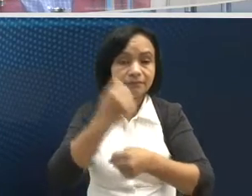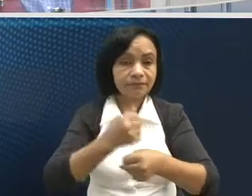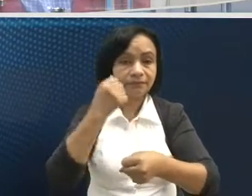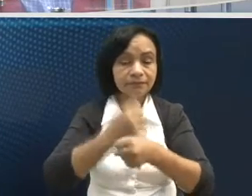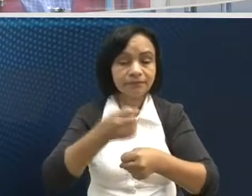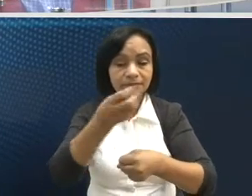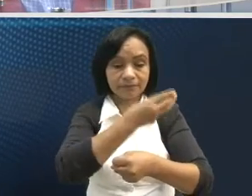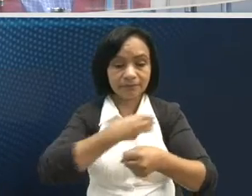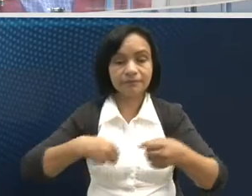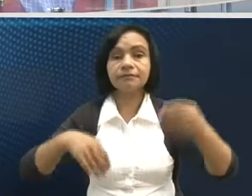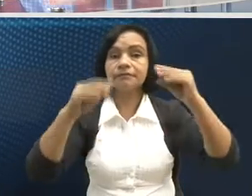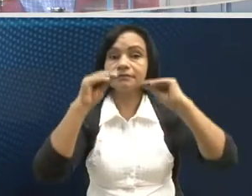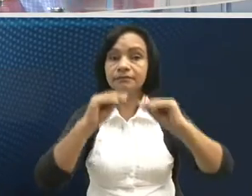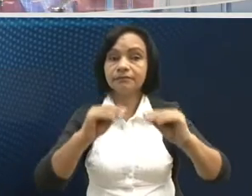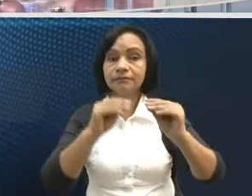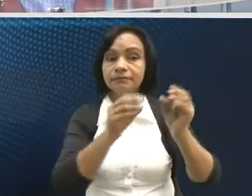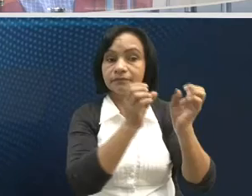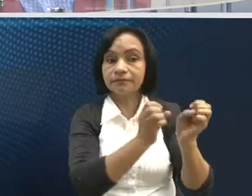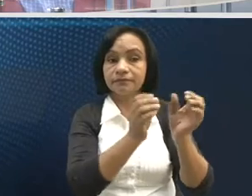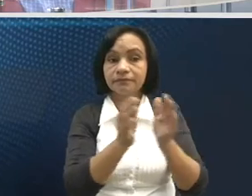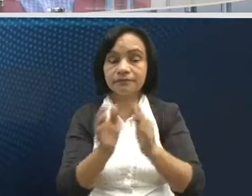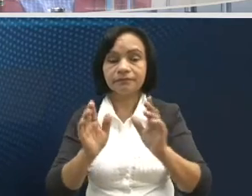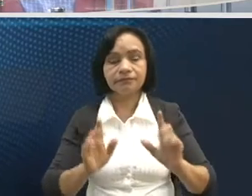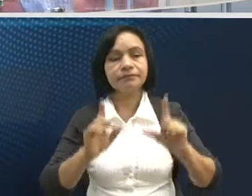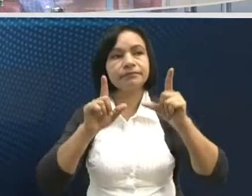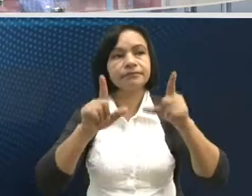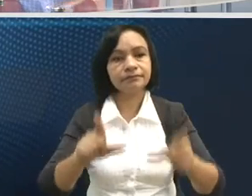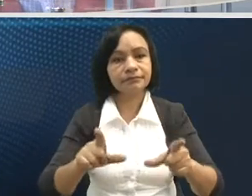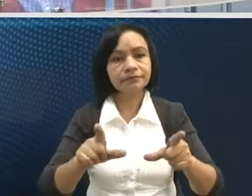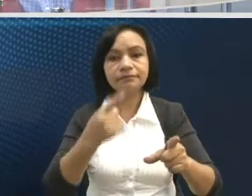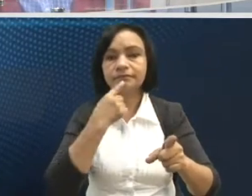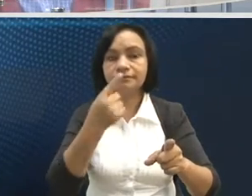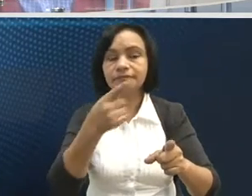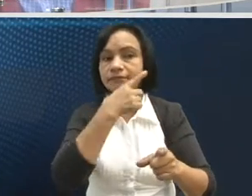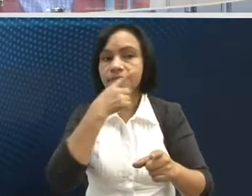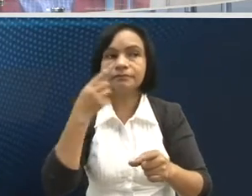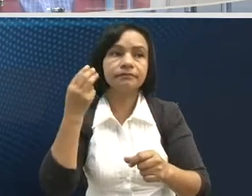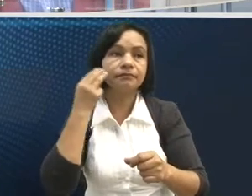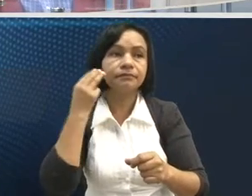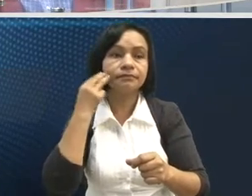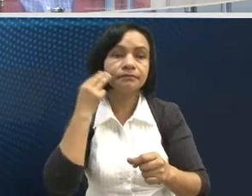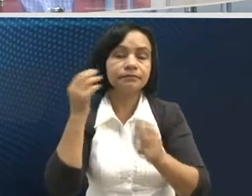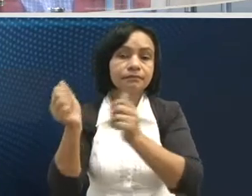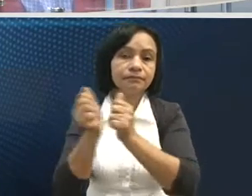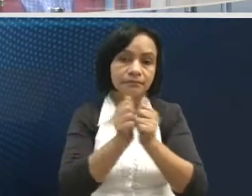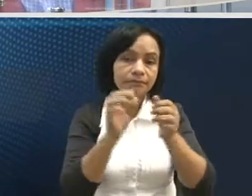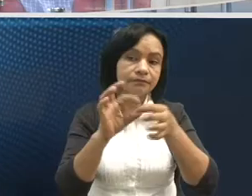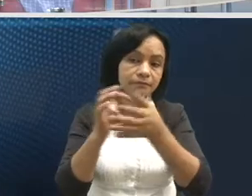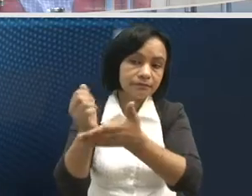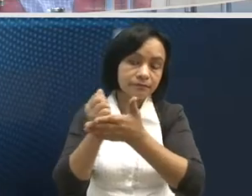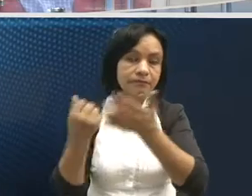autoridades del Ministerio de Educación para reorganizar también la matrícula. Y ahí le pedimos a los padres y madres de familia que nos acompañen, que nos